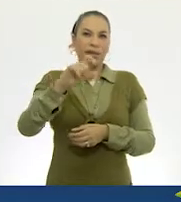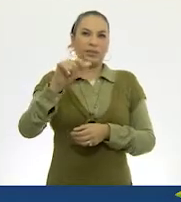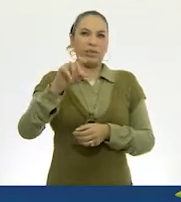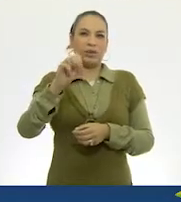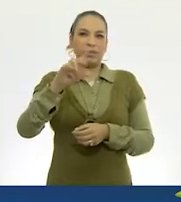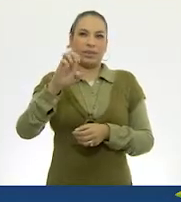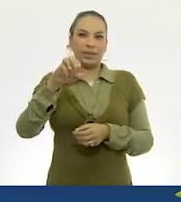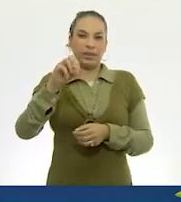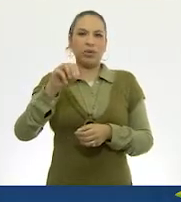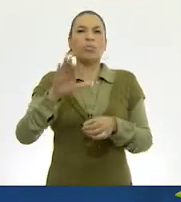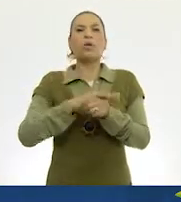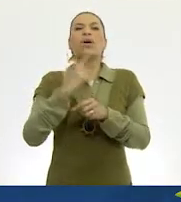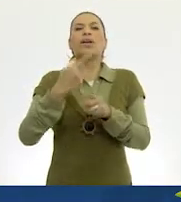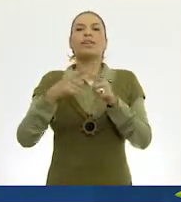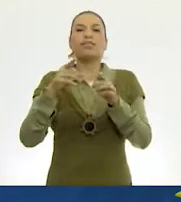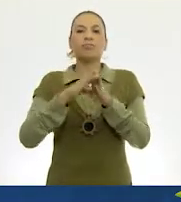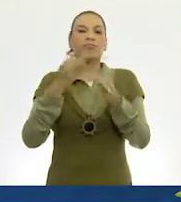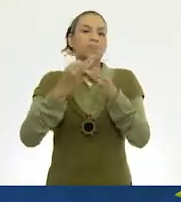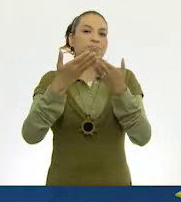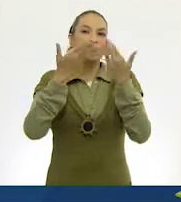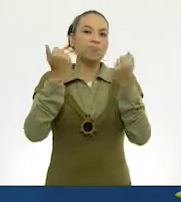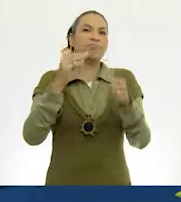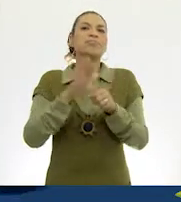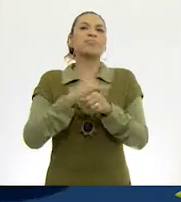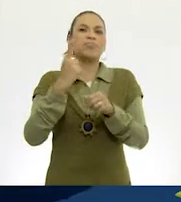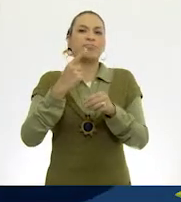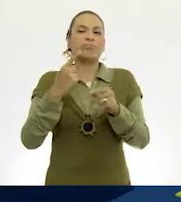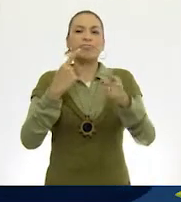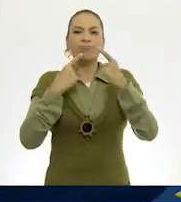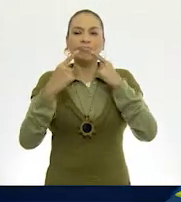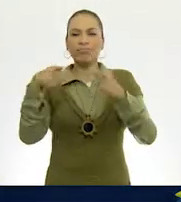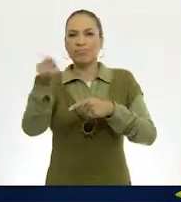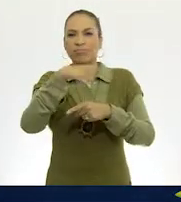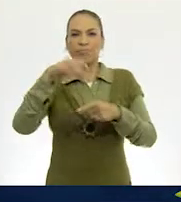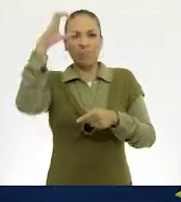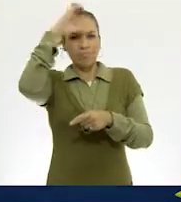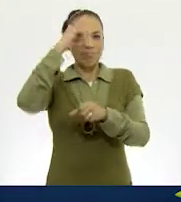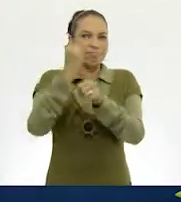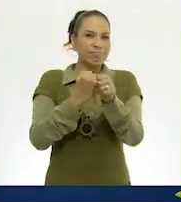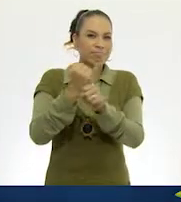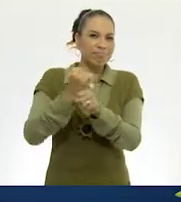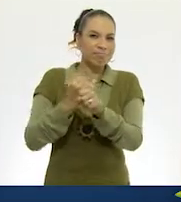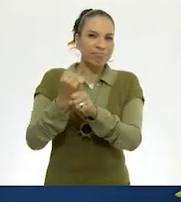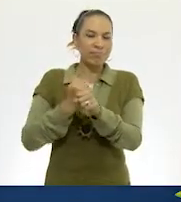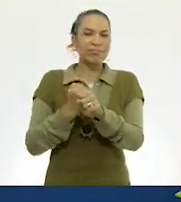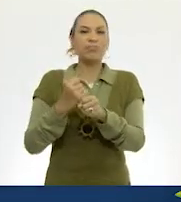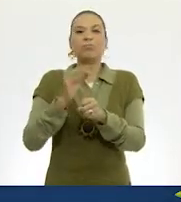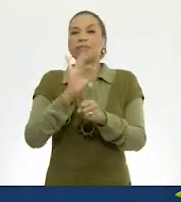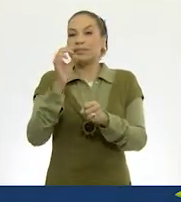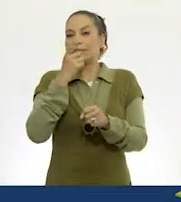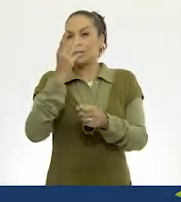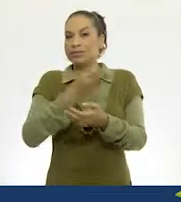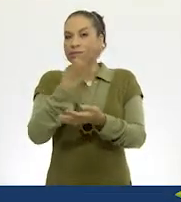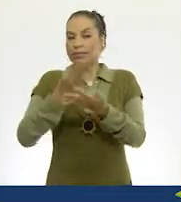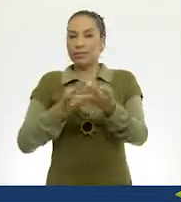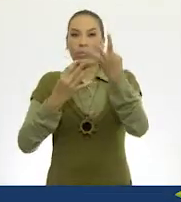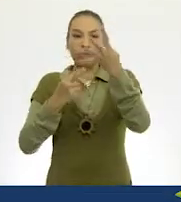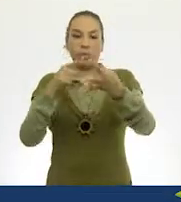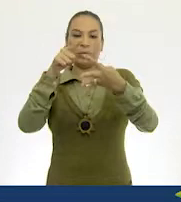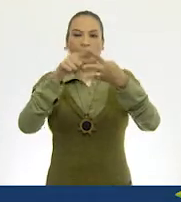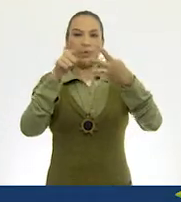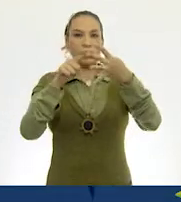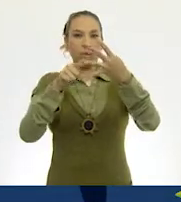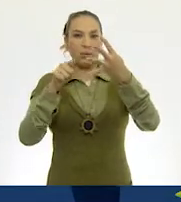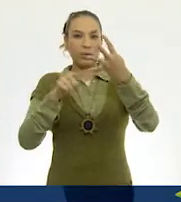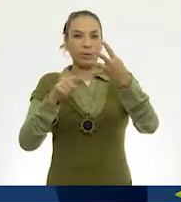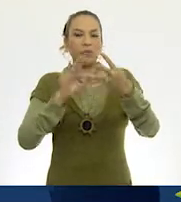hasta la actualidad un enigma ampliamente discutido por los científicos que han propuesto 4 hipótesis